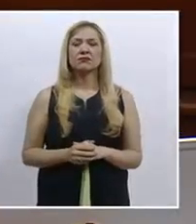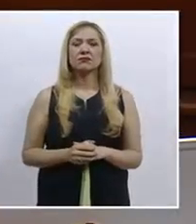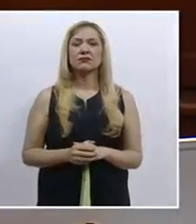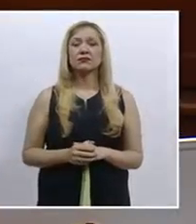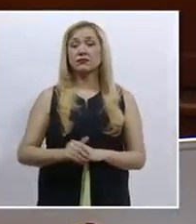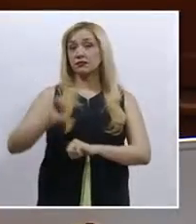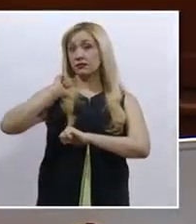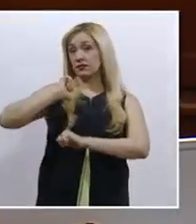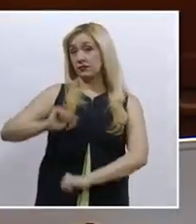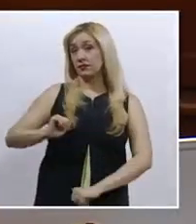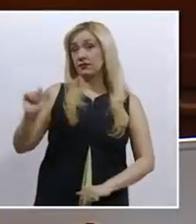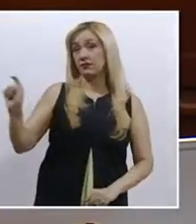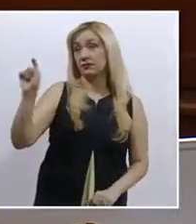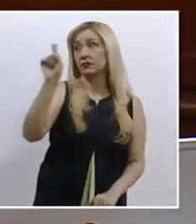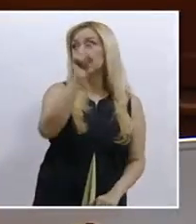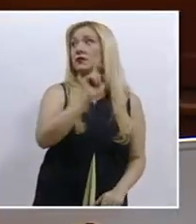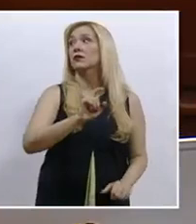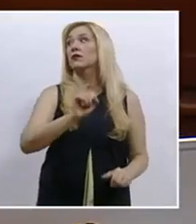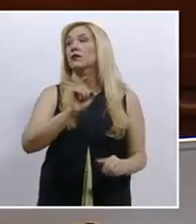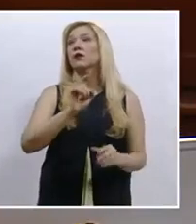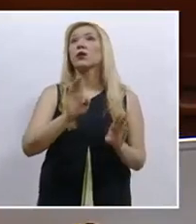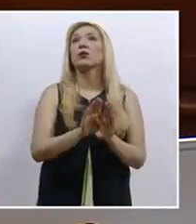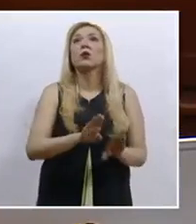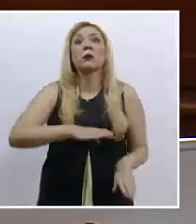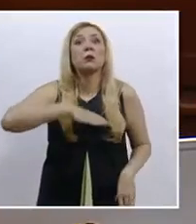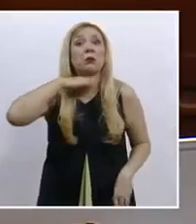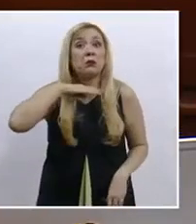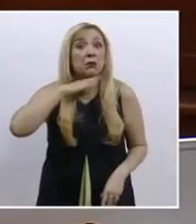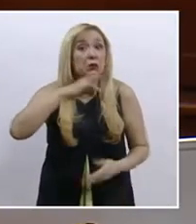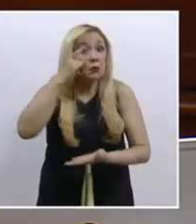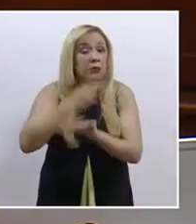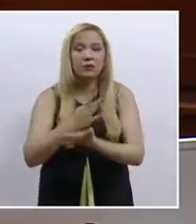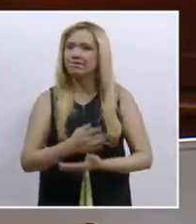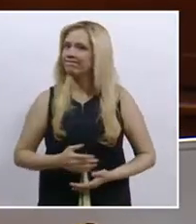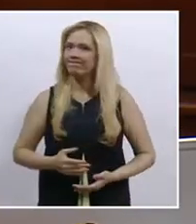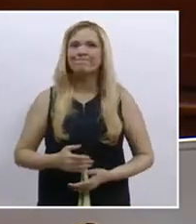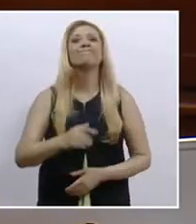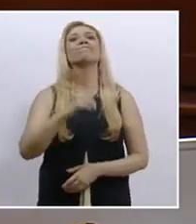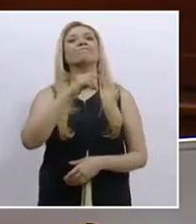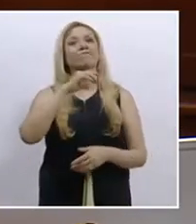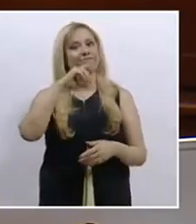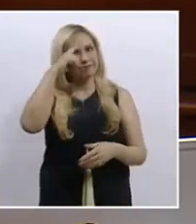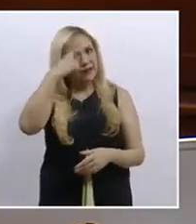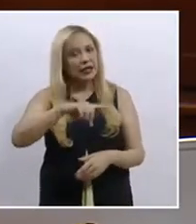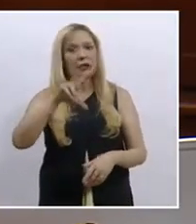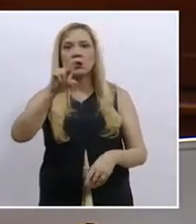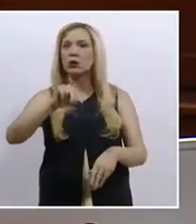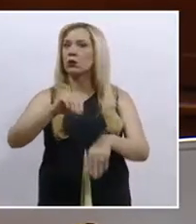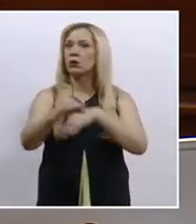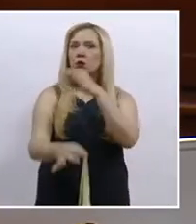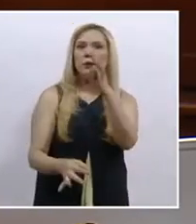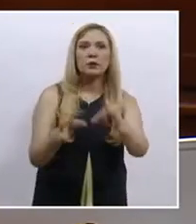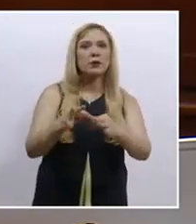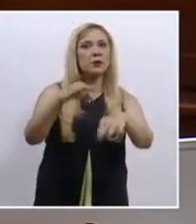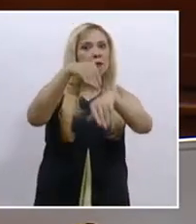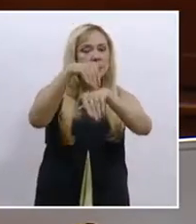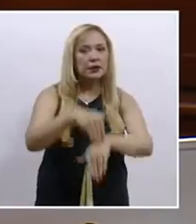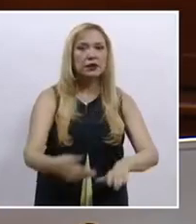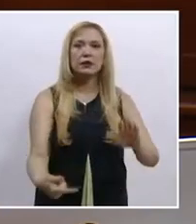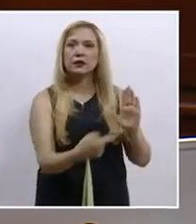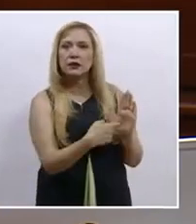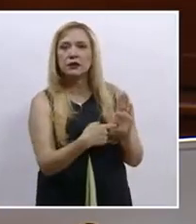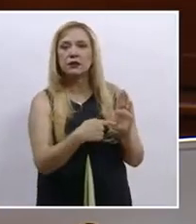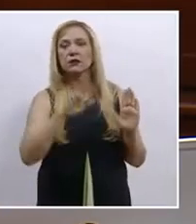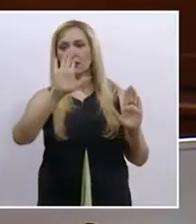Las autoridades no solo omitieron acatar las conductas requeridas para favorecer el cumplimiento, además, en